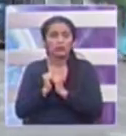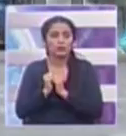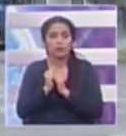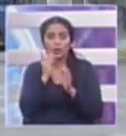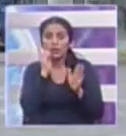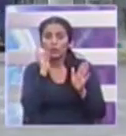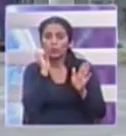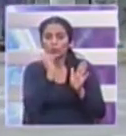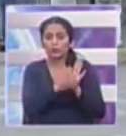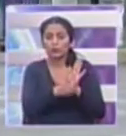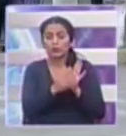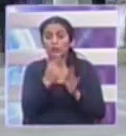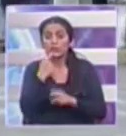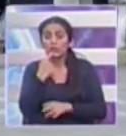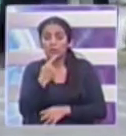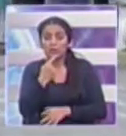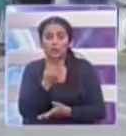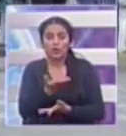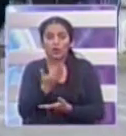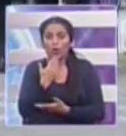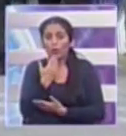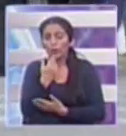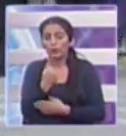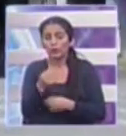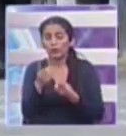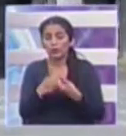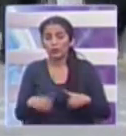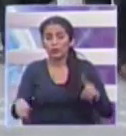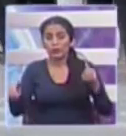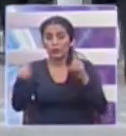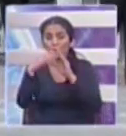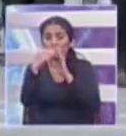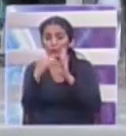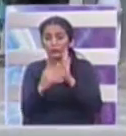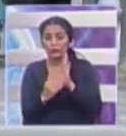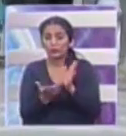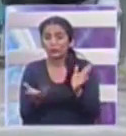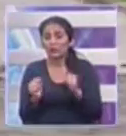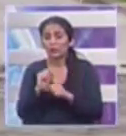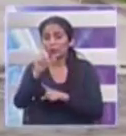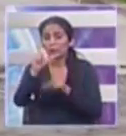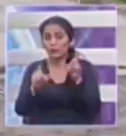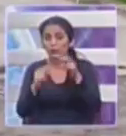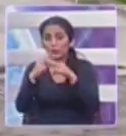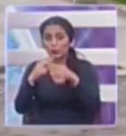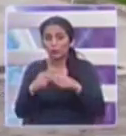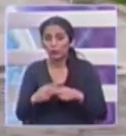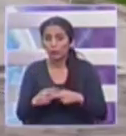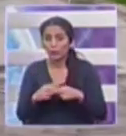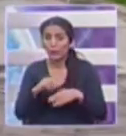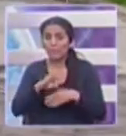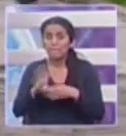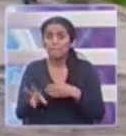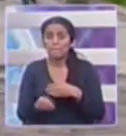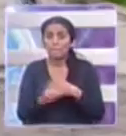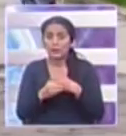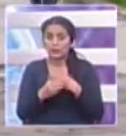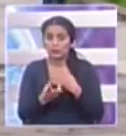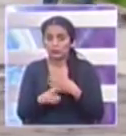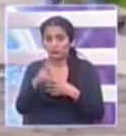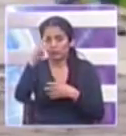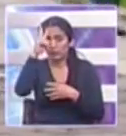políticos que han señalado que el padrón electoral estaría inflado y que también dentro de este registro electoral constarían